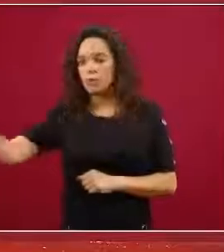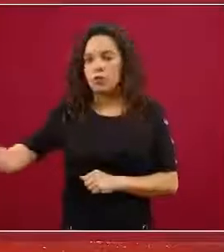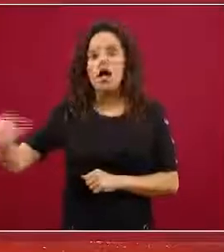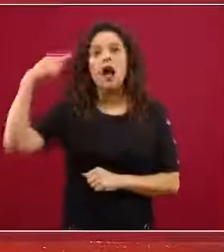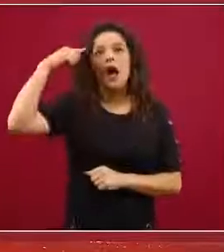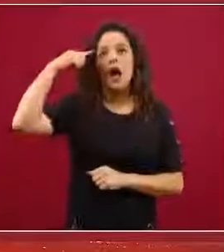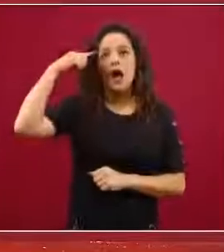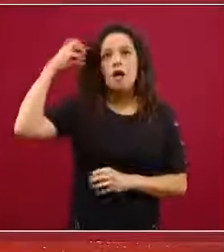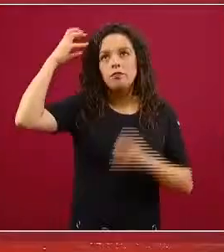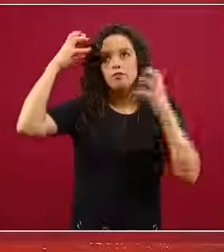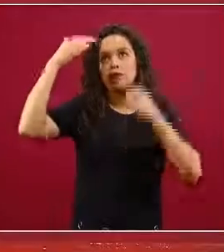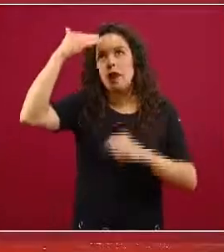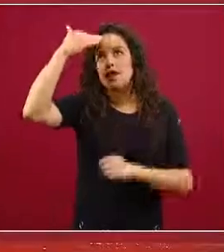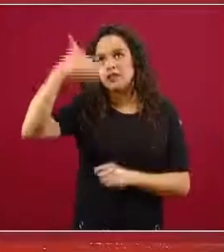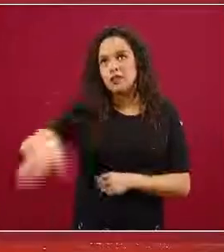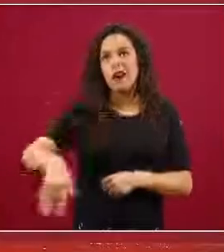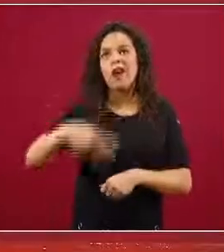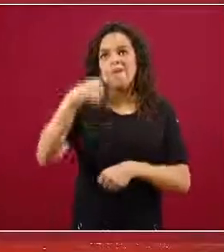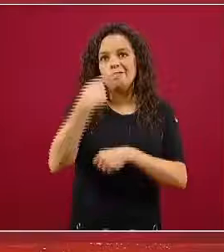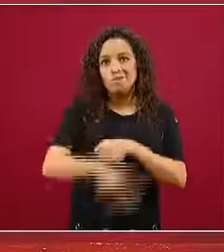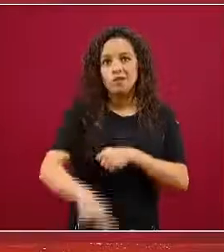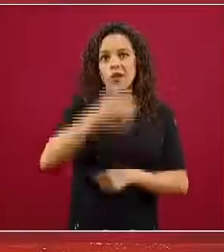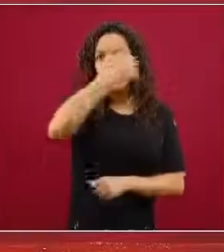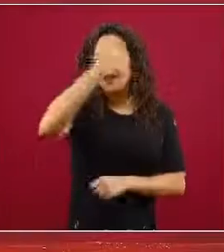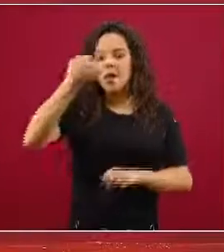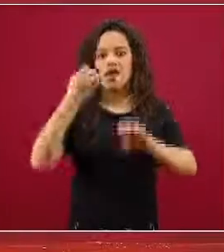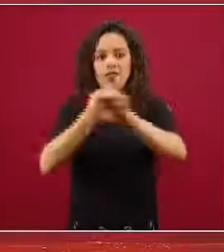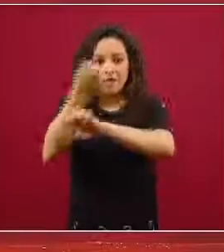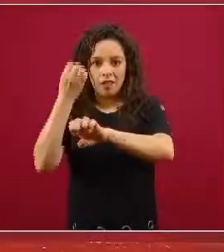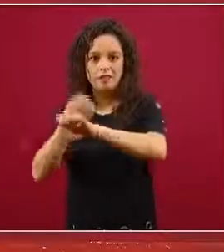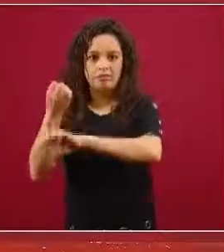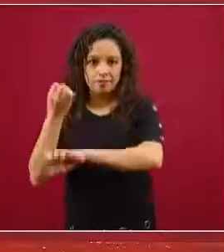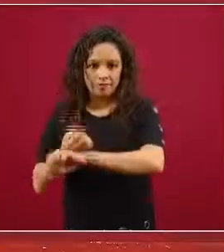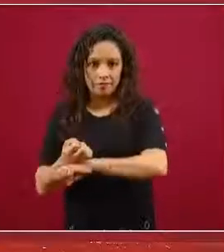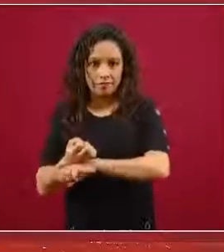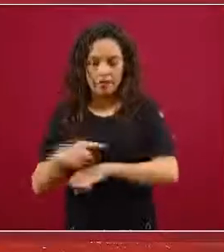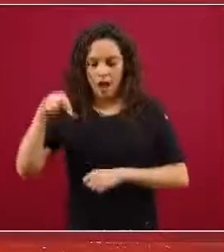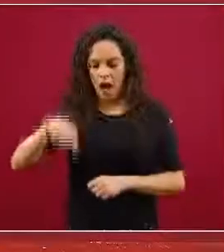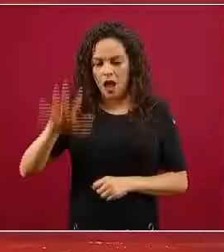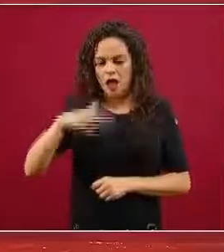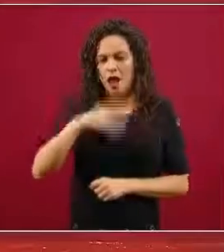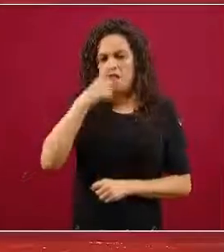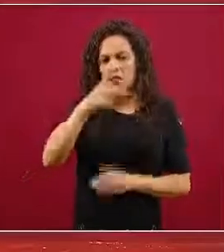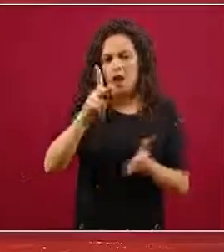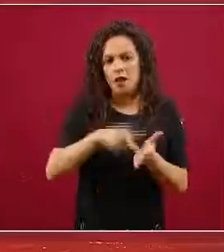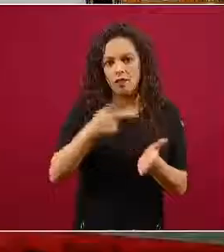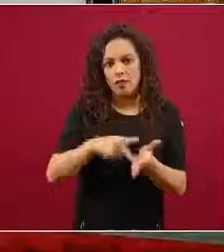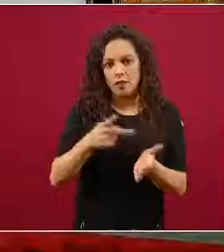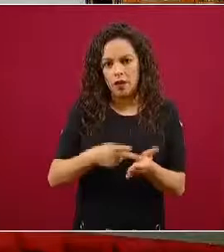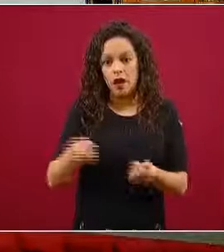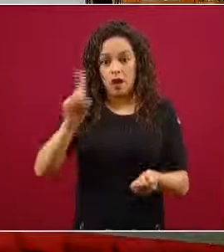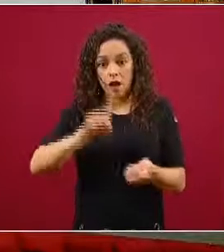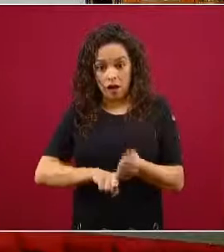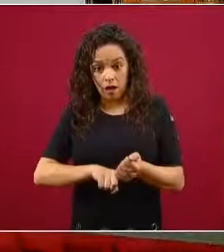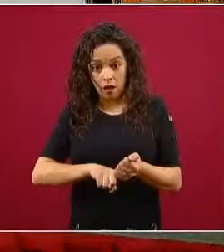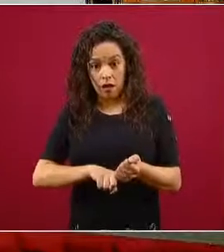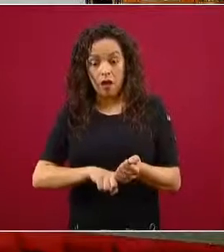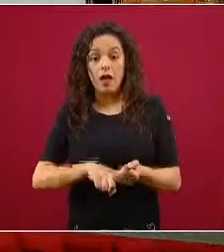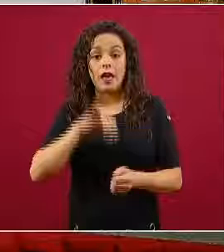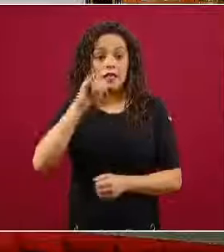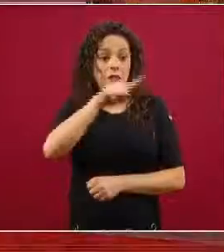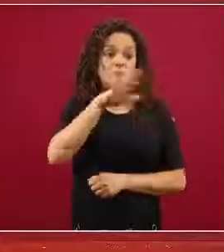cada estado en cada momento. Hemos dicho una y otra vez, aquí no se trata de calificar o descalificar o premiar o